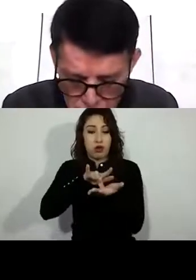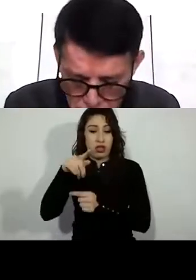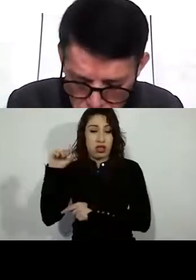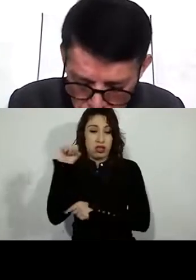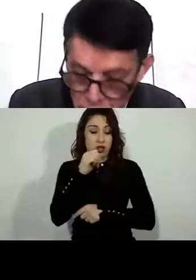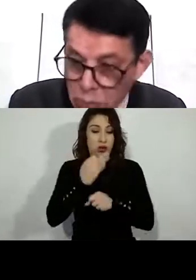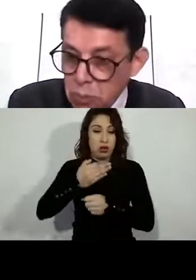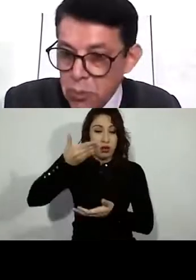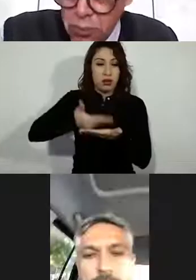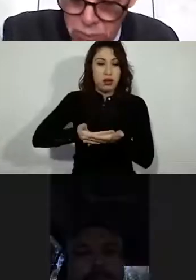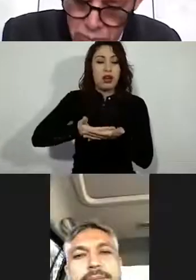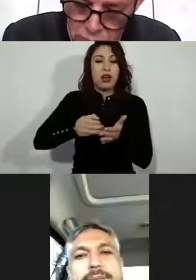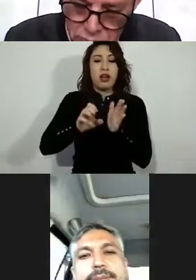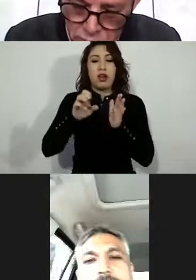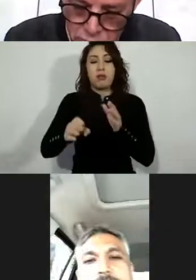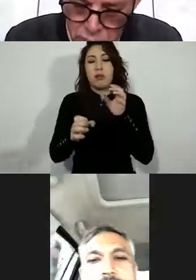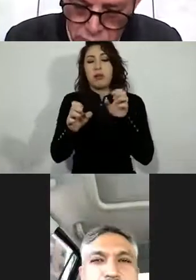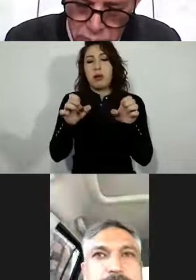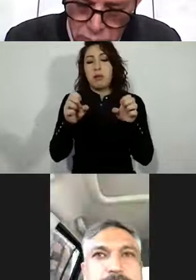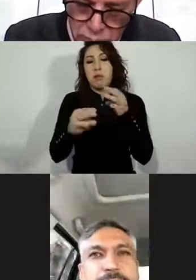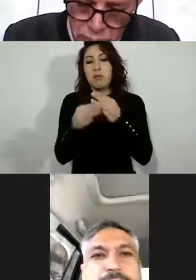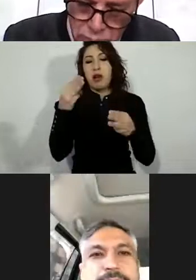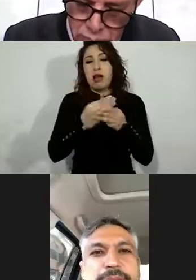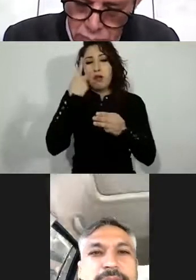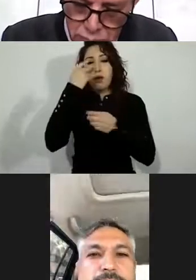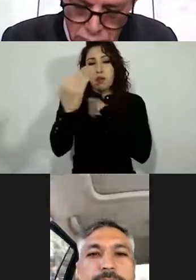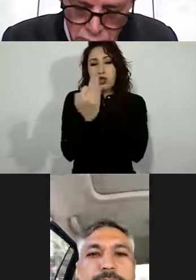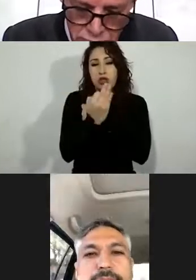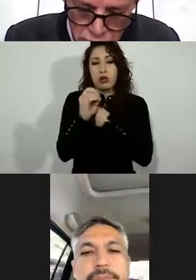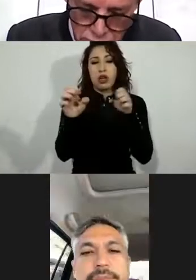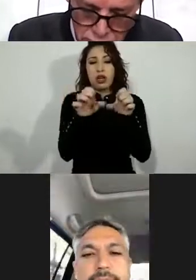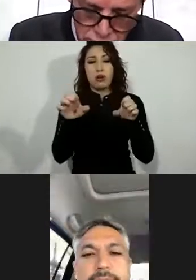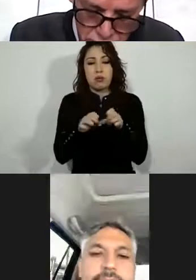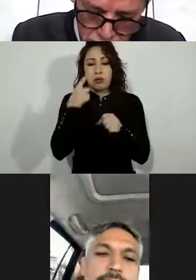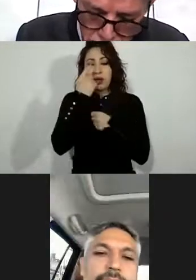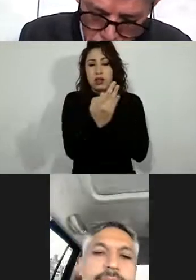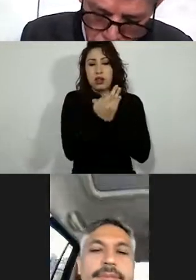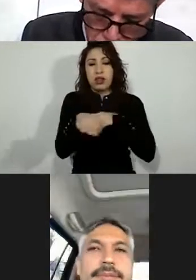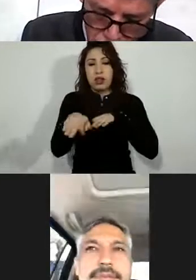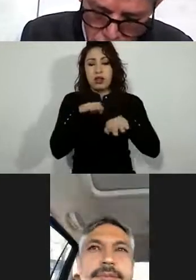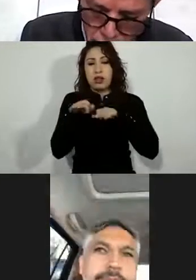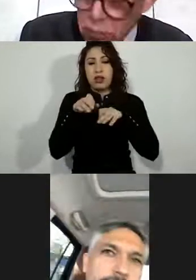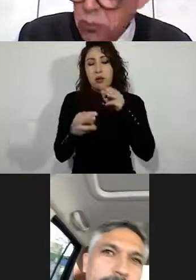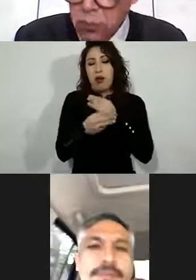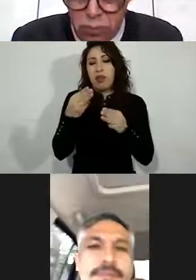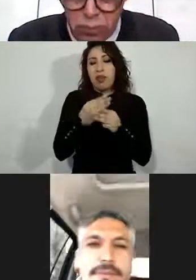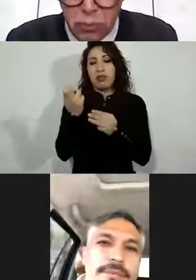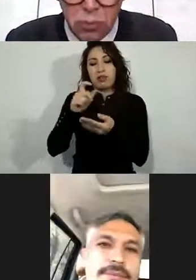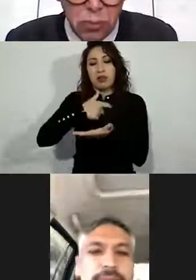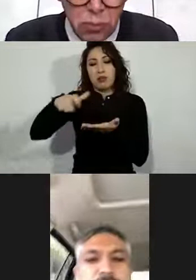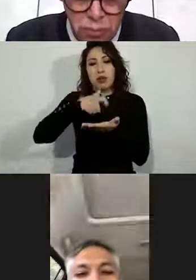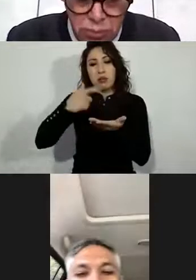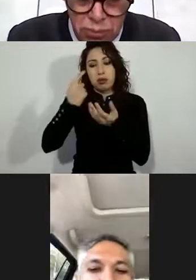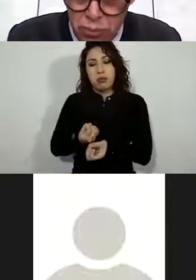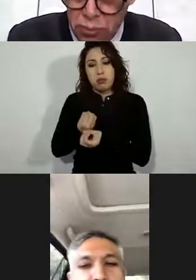equipos de protección o equipos de trabajo, es decir, es en especie. Es decir, por lo que yo sé,